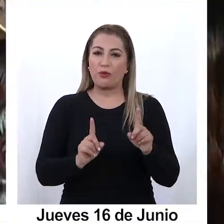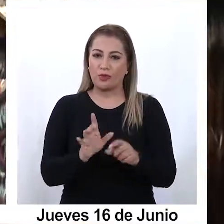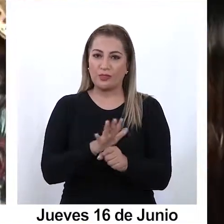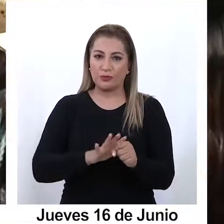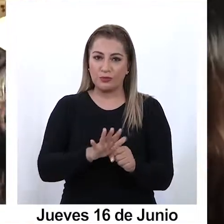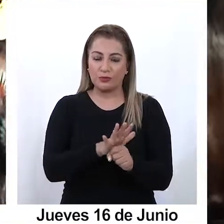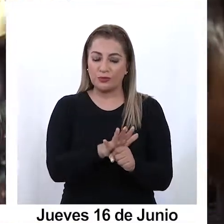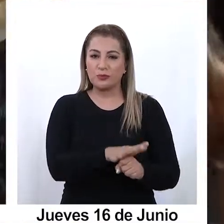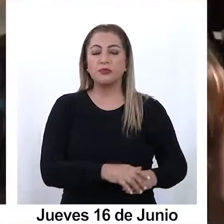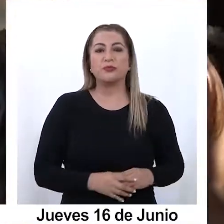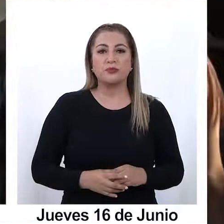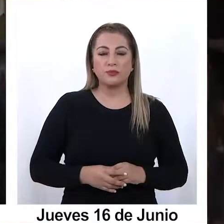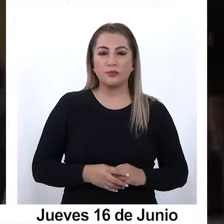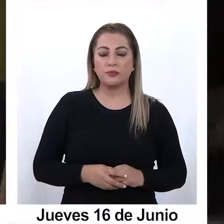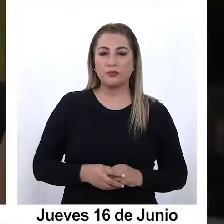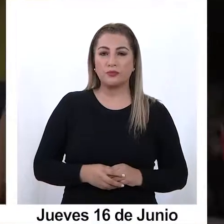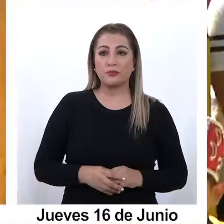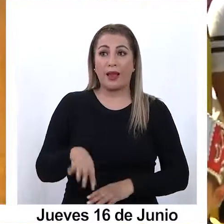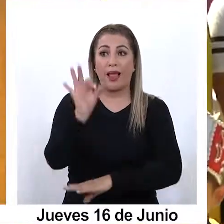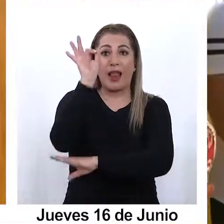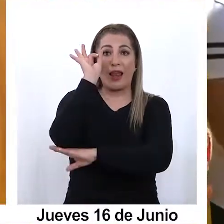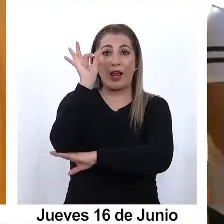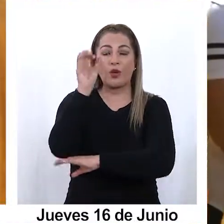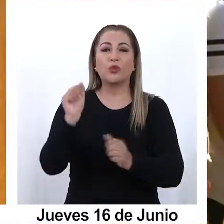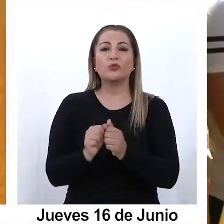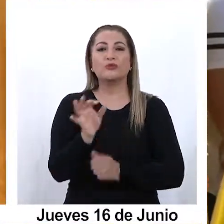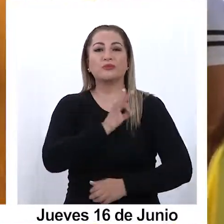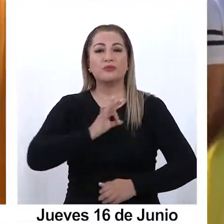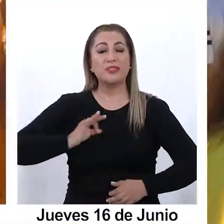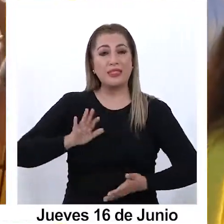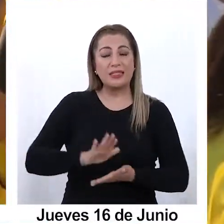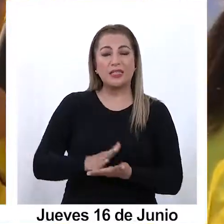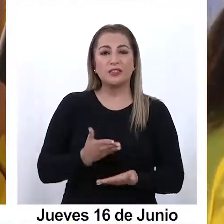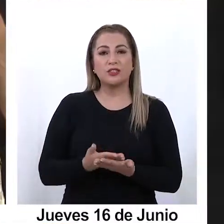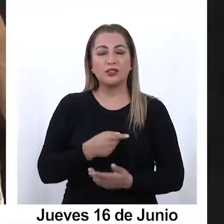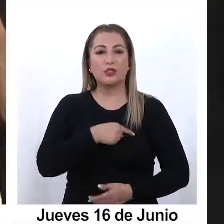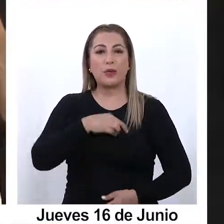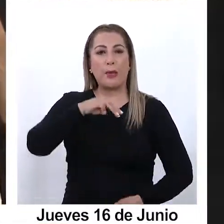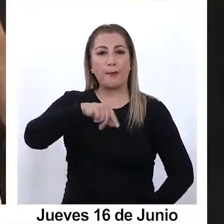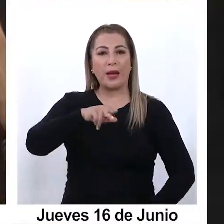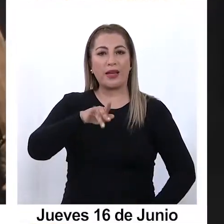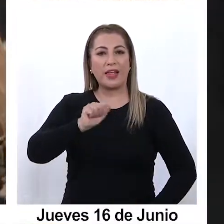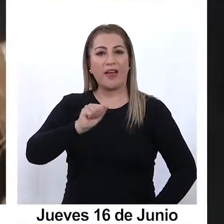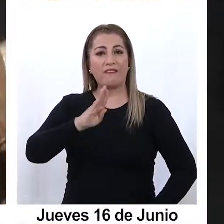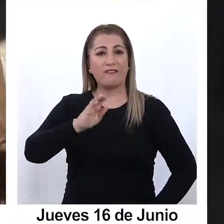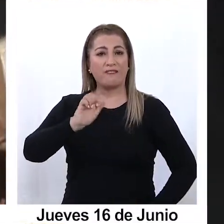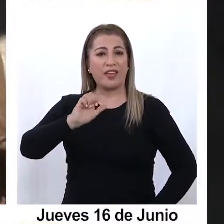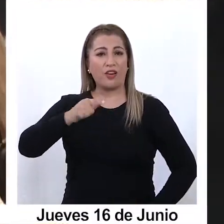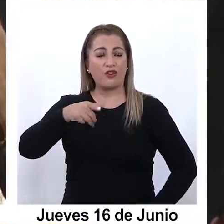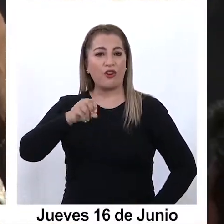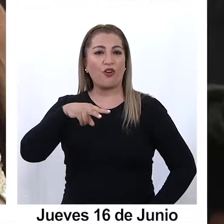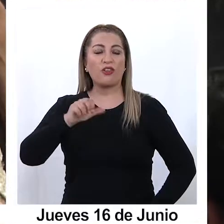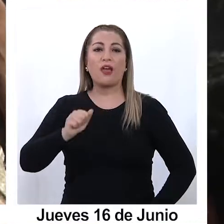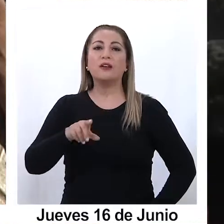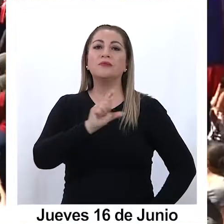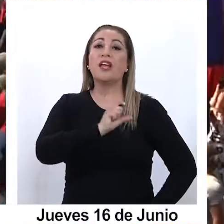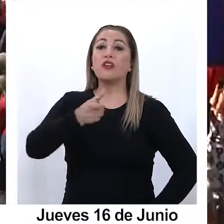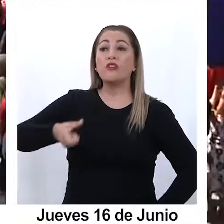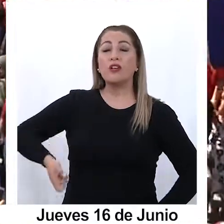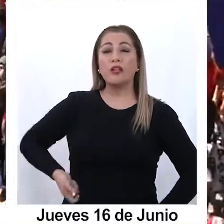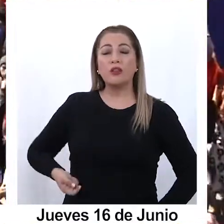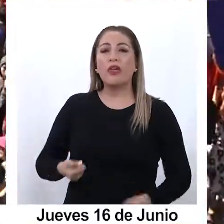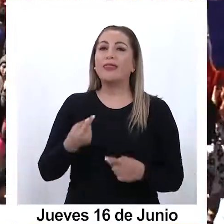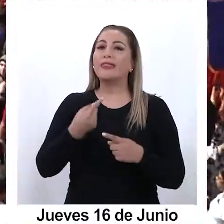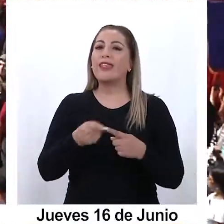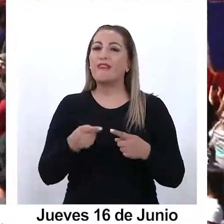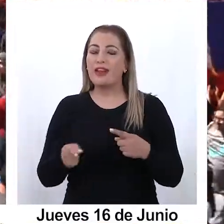situación. En su reunión con la ministra de Salud, María Begoña Yarza, el gobernador aprovechó de